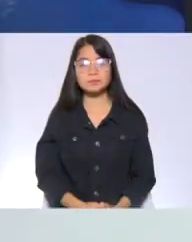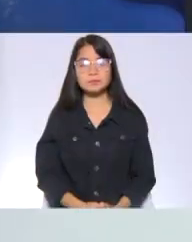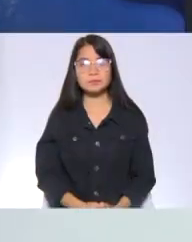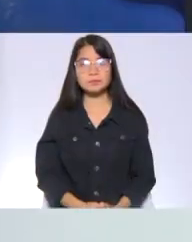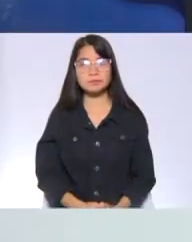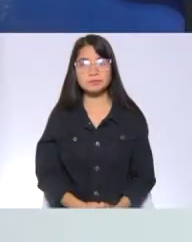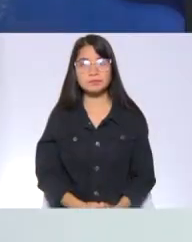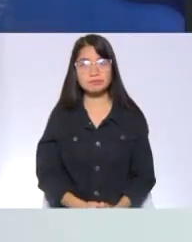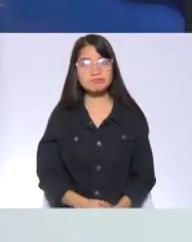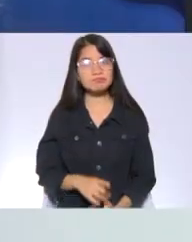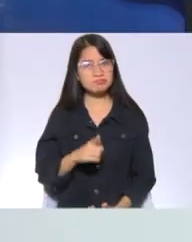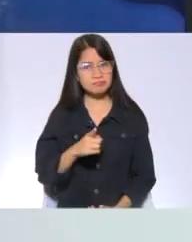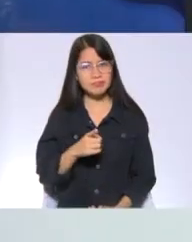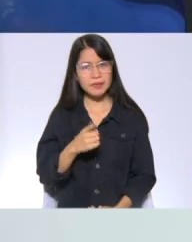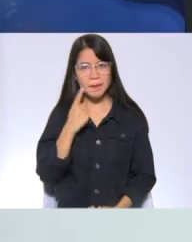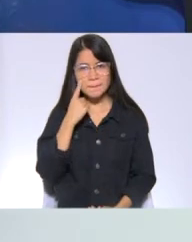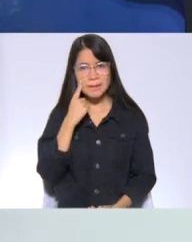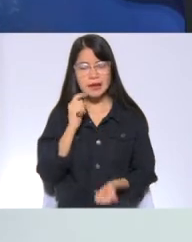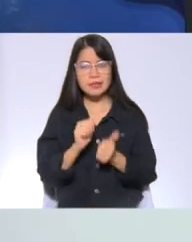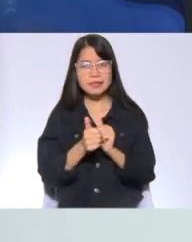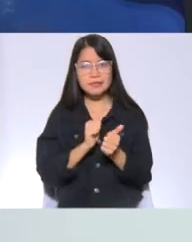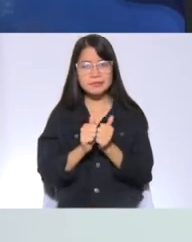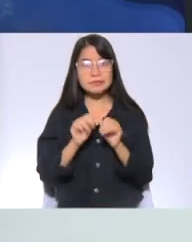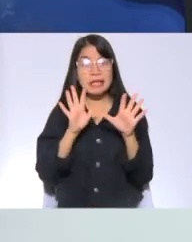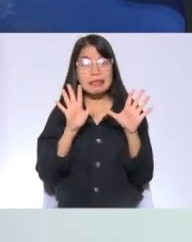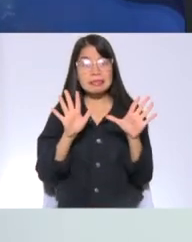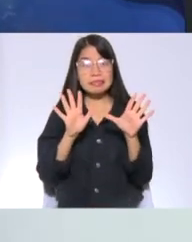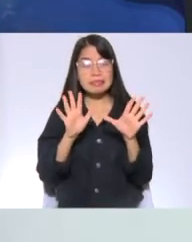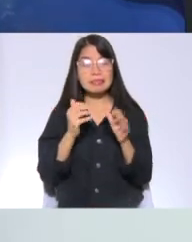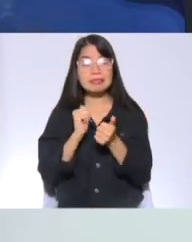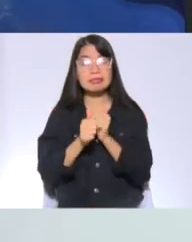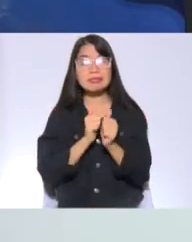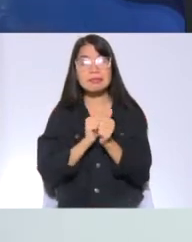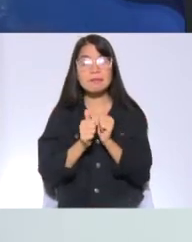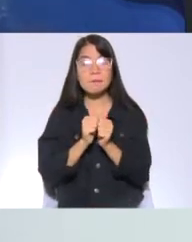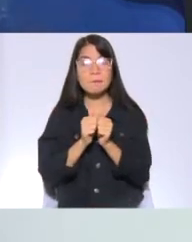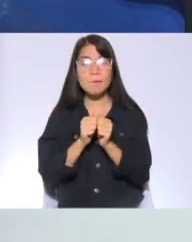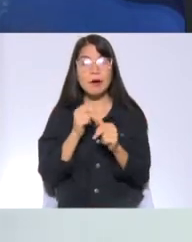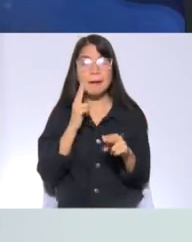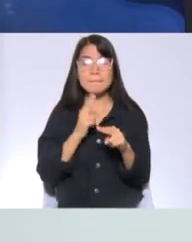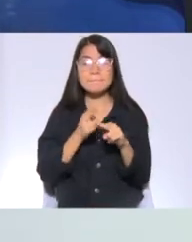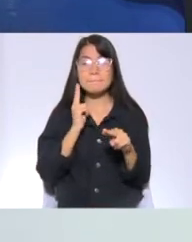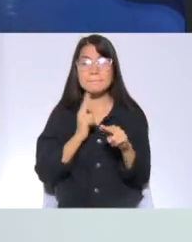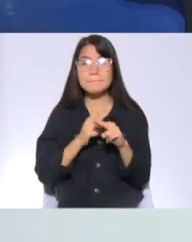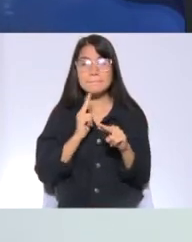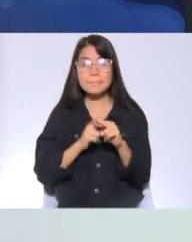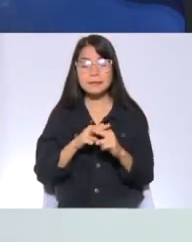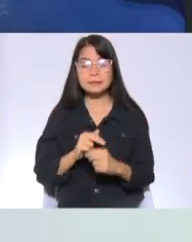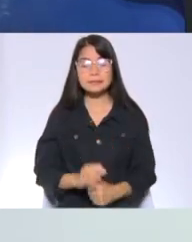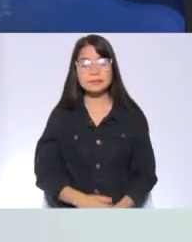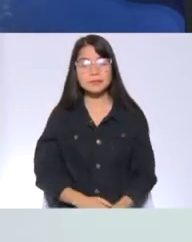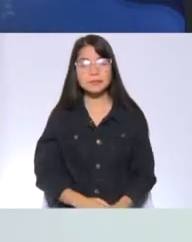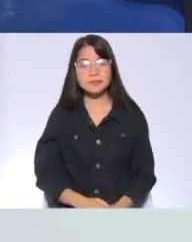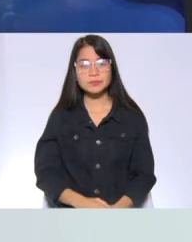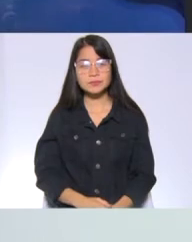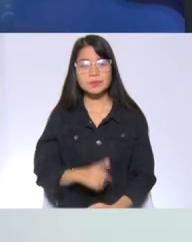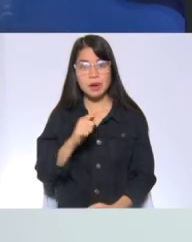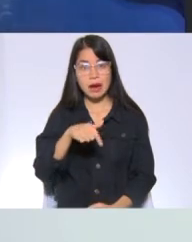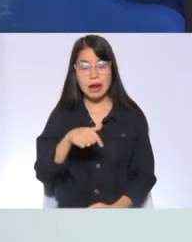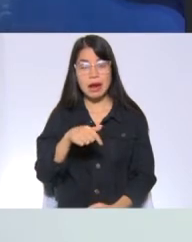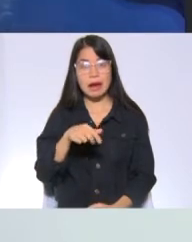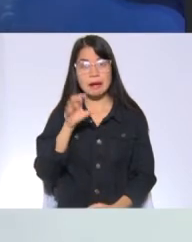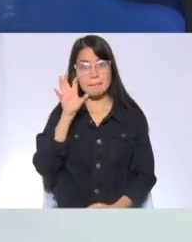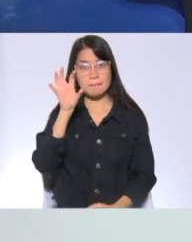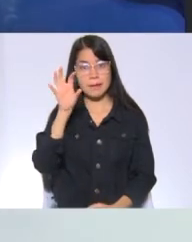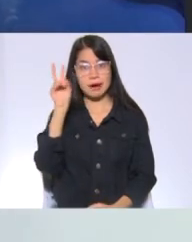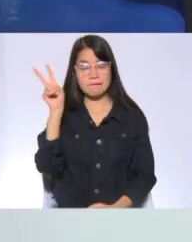¿Qué le parecieron esos deportes? Fíjense, 10 deportes más peligrosos para practicar. Aquí se practican, aquí en nuestro país se practican algunos